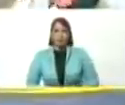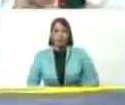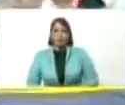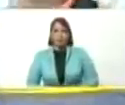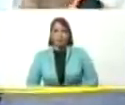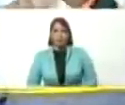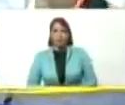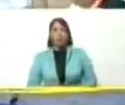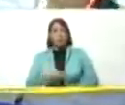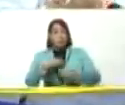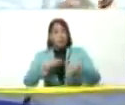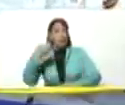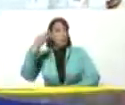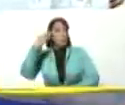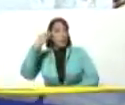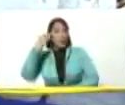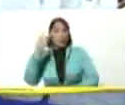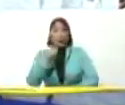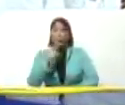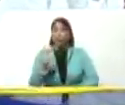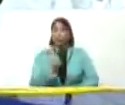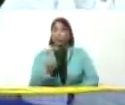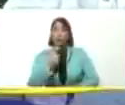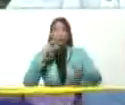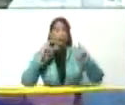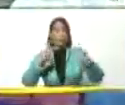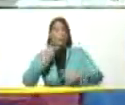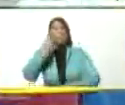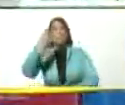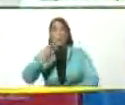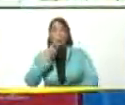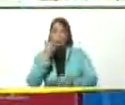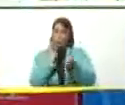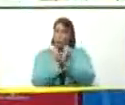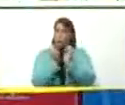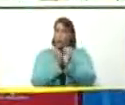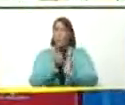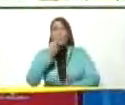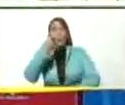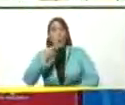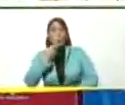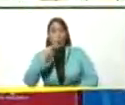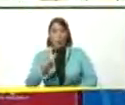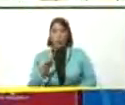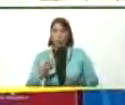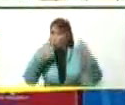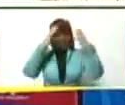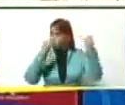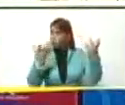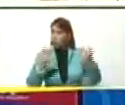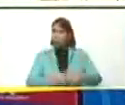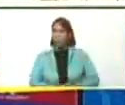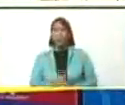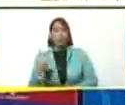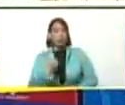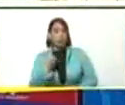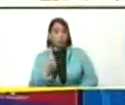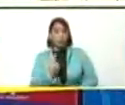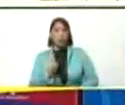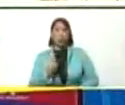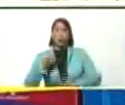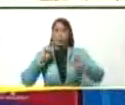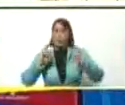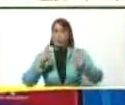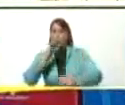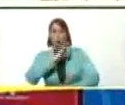Aplicándole la mente, compadre, no solo a los temas políticos, geopolíticos, diplomáticos, no solo a los temas sociales,